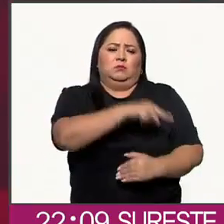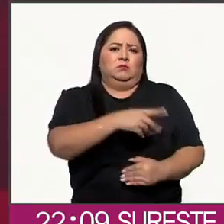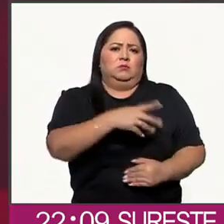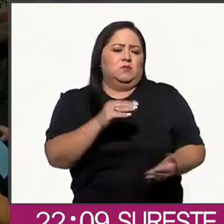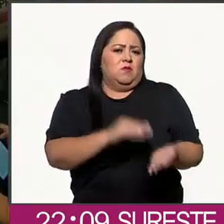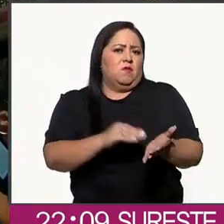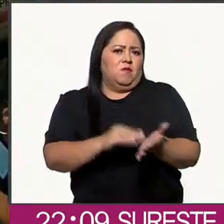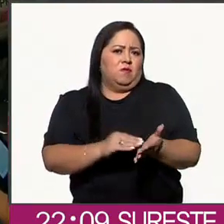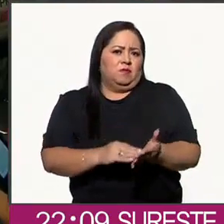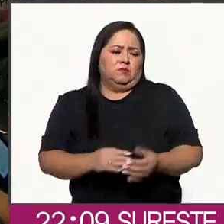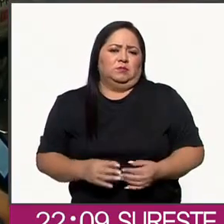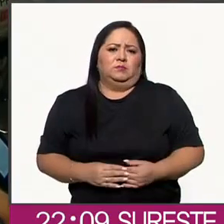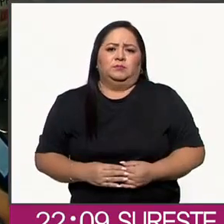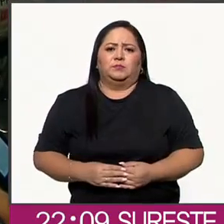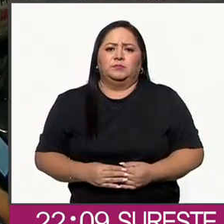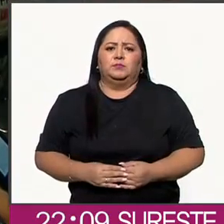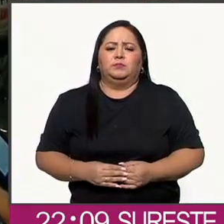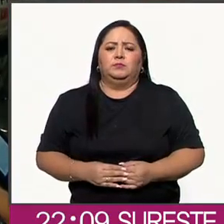Conservador, Cosío.